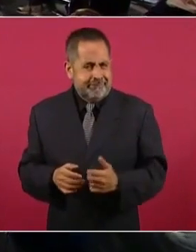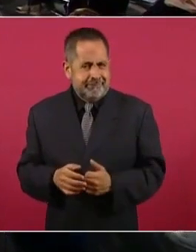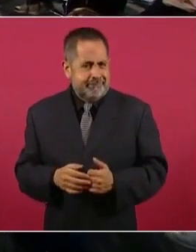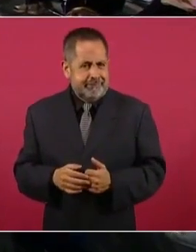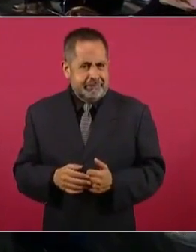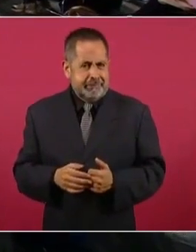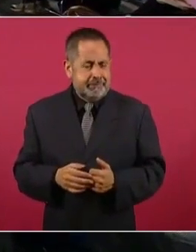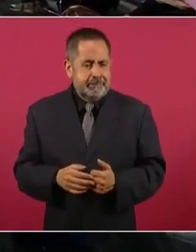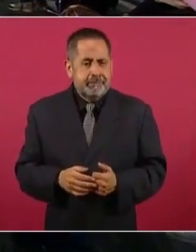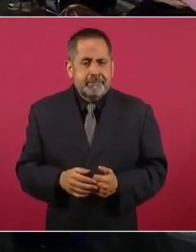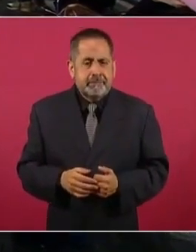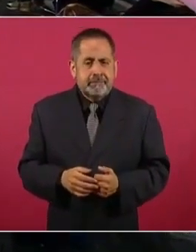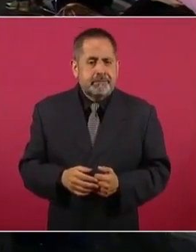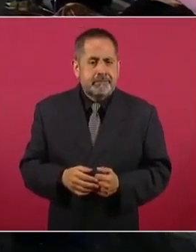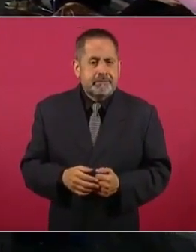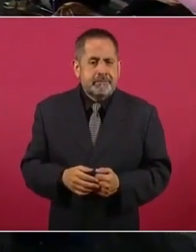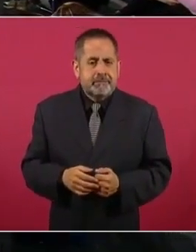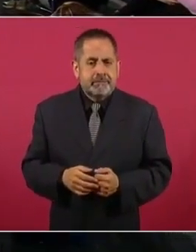a